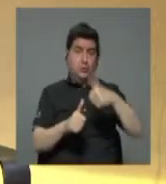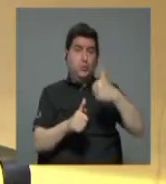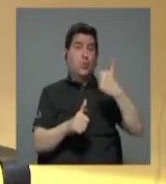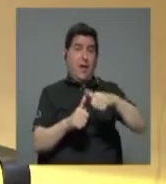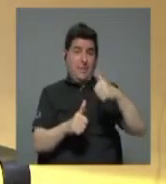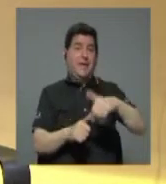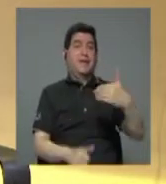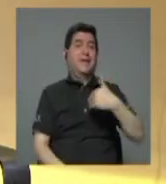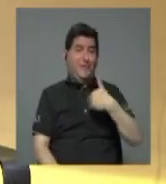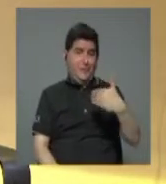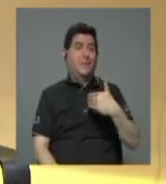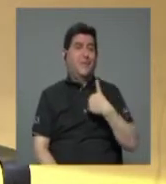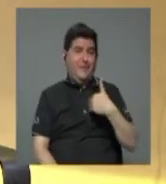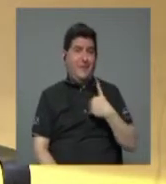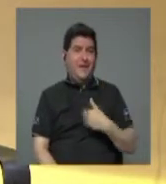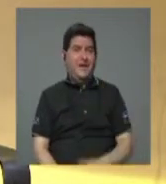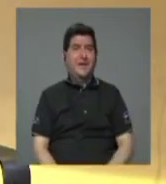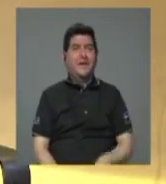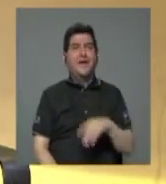tiene